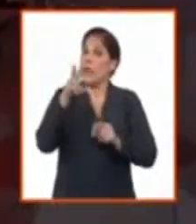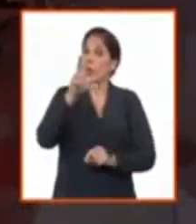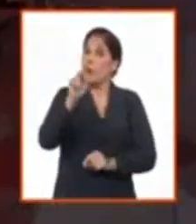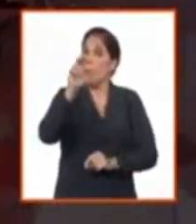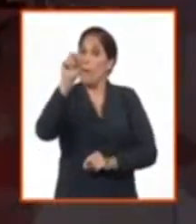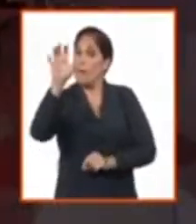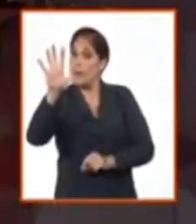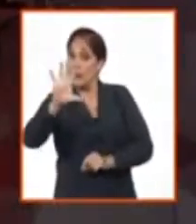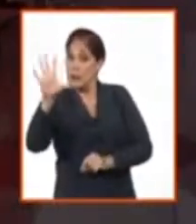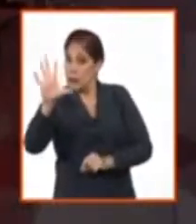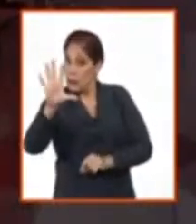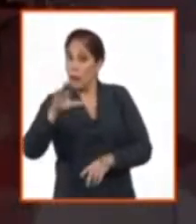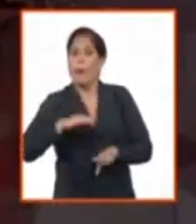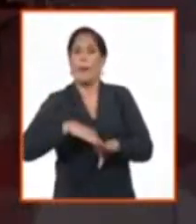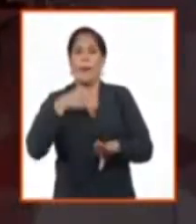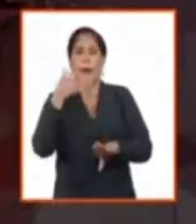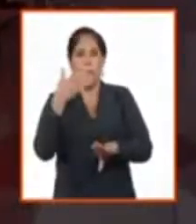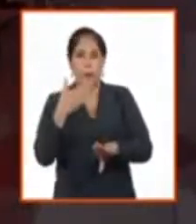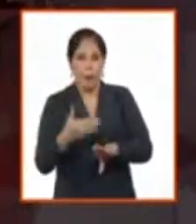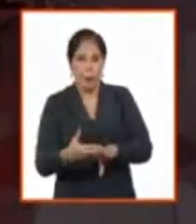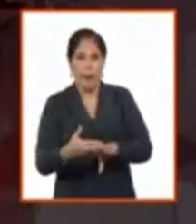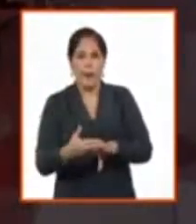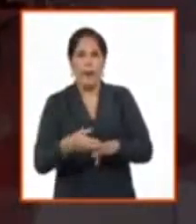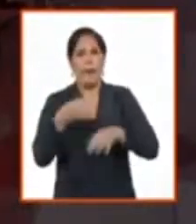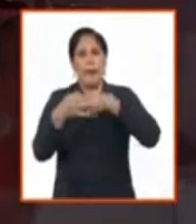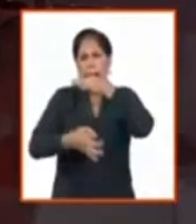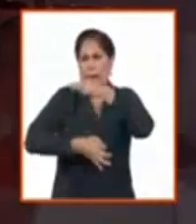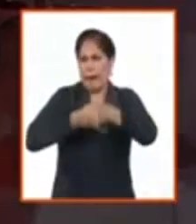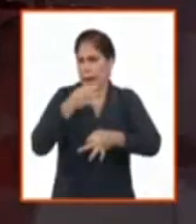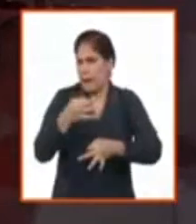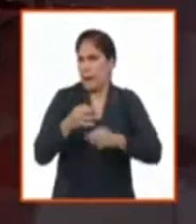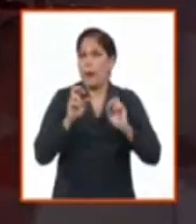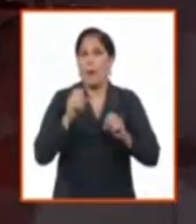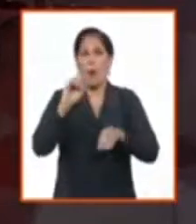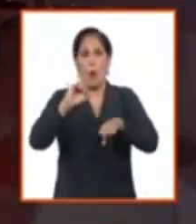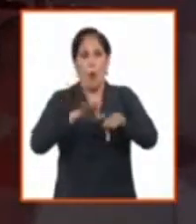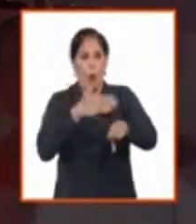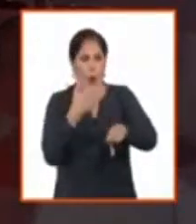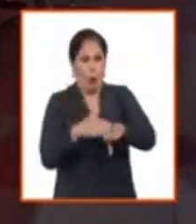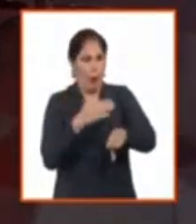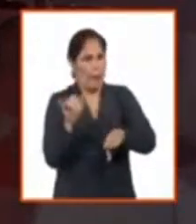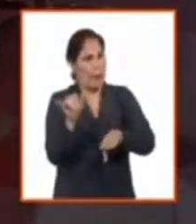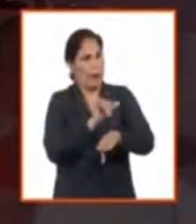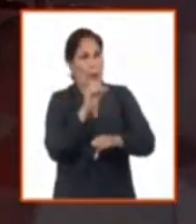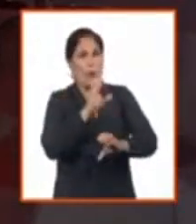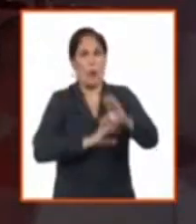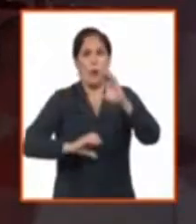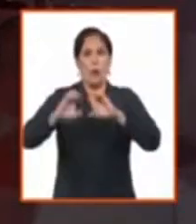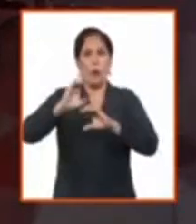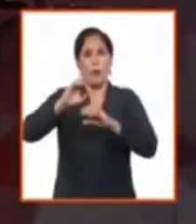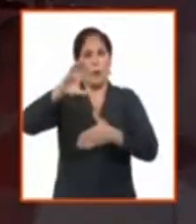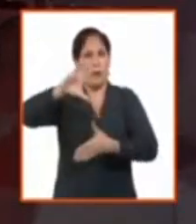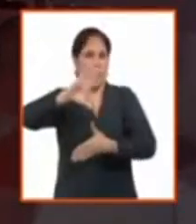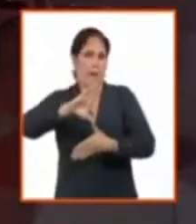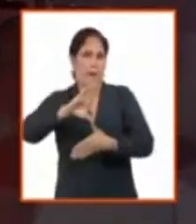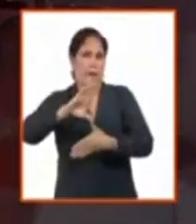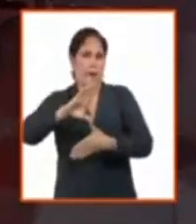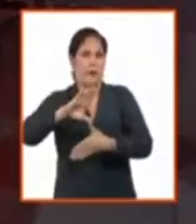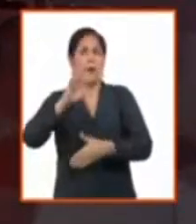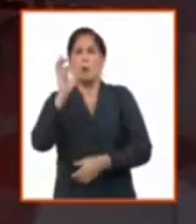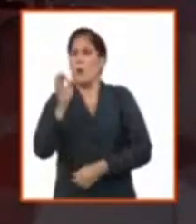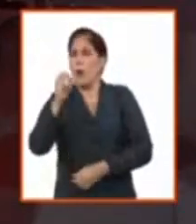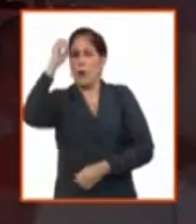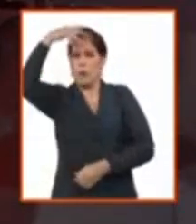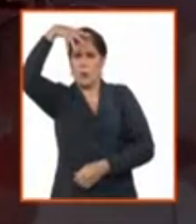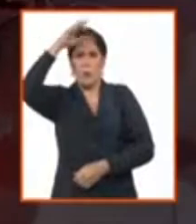lo que tuvo que plantear después lo que después de escuchar después tantas veces obama en esta cumbre de las américas lo que tuvo escuchar el trump